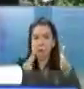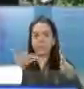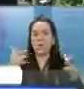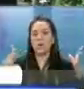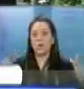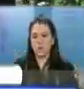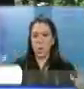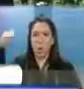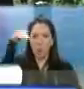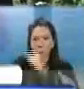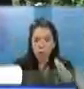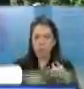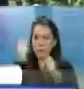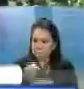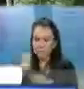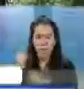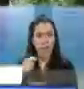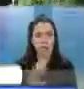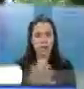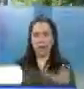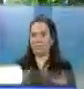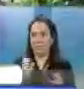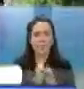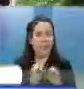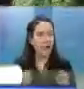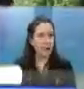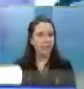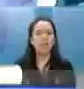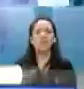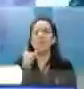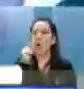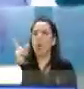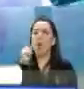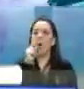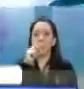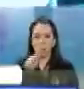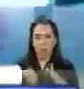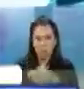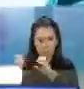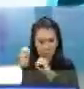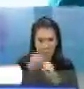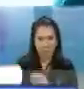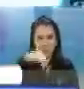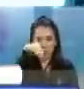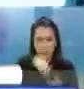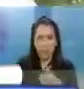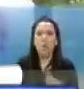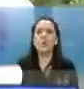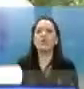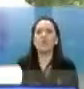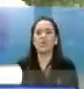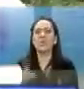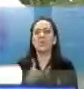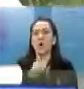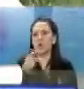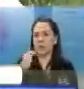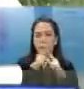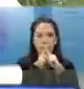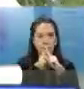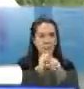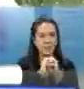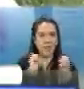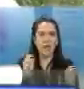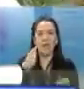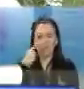clandestinas, pero ninguno de los lugares ha permitido su localización. La ubicación de Cristina sigue siendo un misterio, a pesar de la lucha